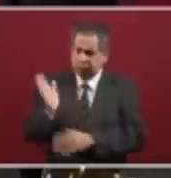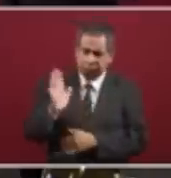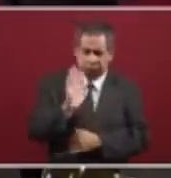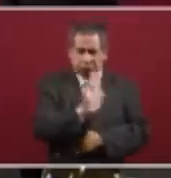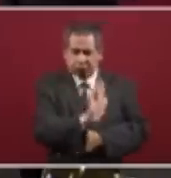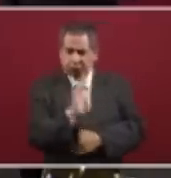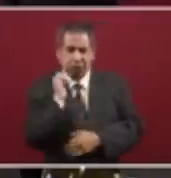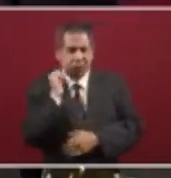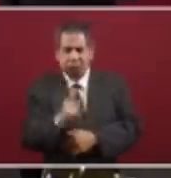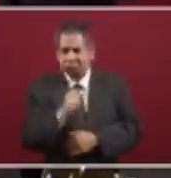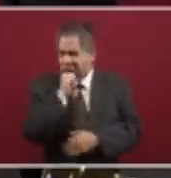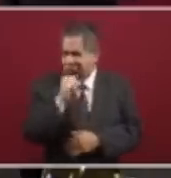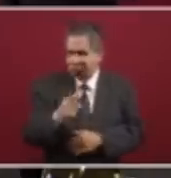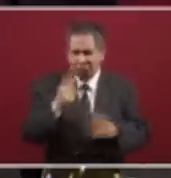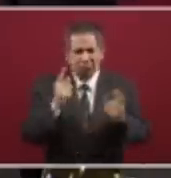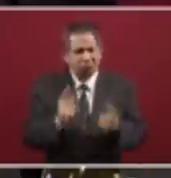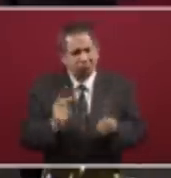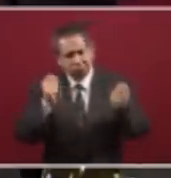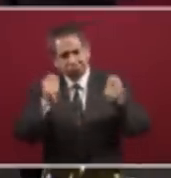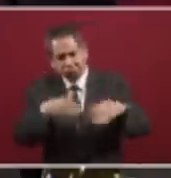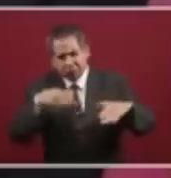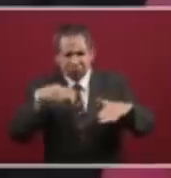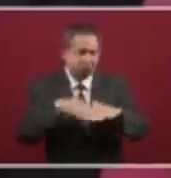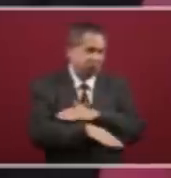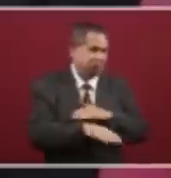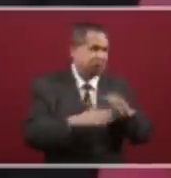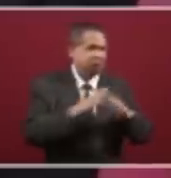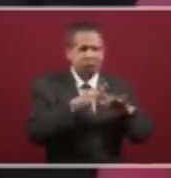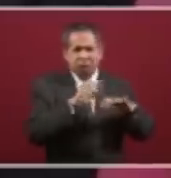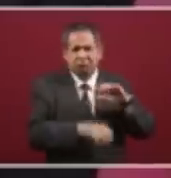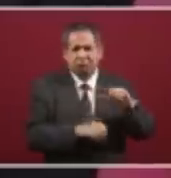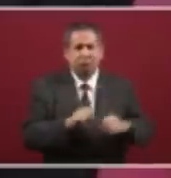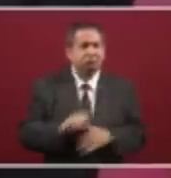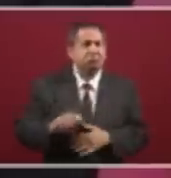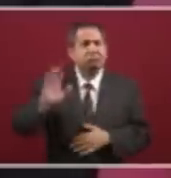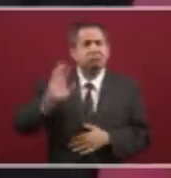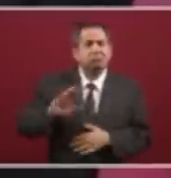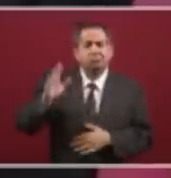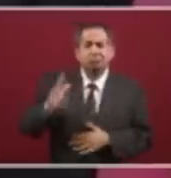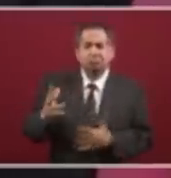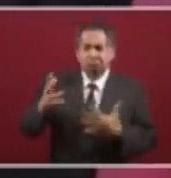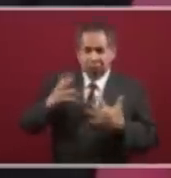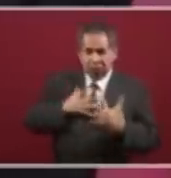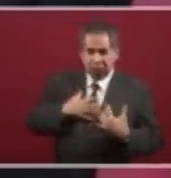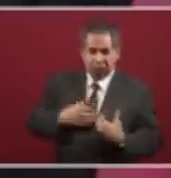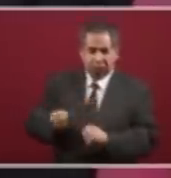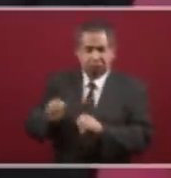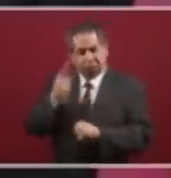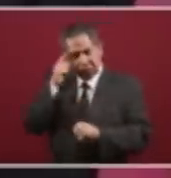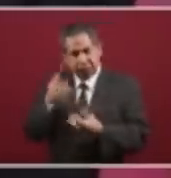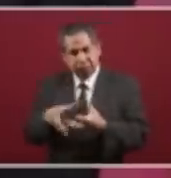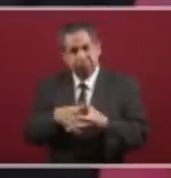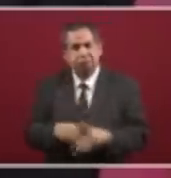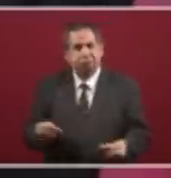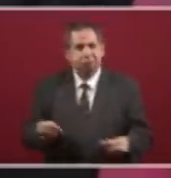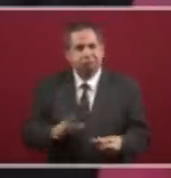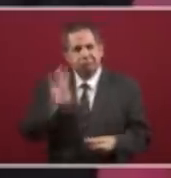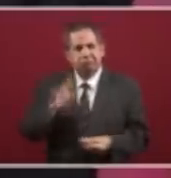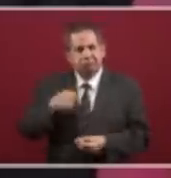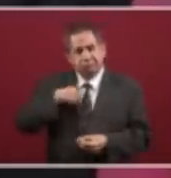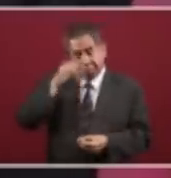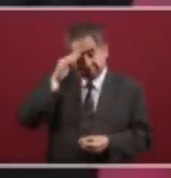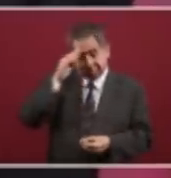al ingresar a nuestras casas incluso pensábamos que se trataba de un secuestro desapariciones forzadas de mis